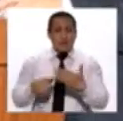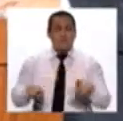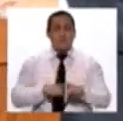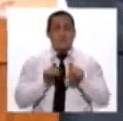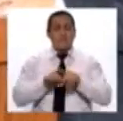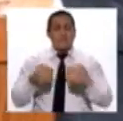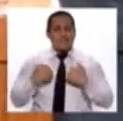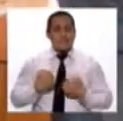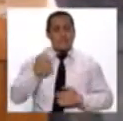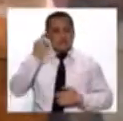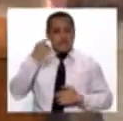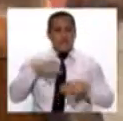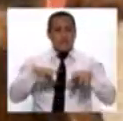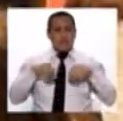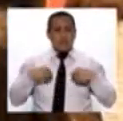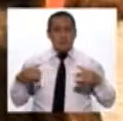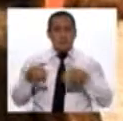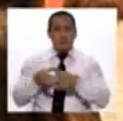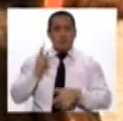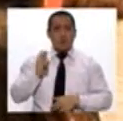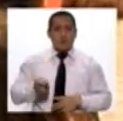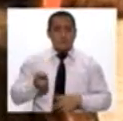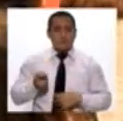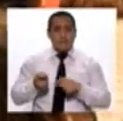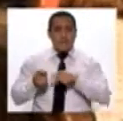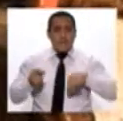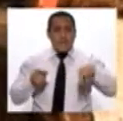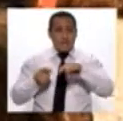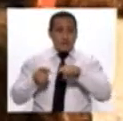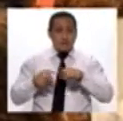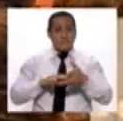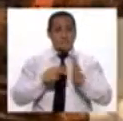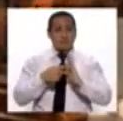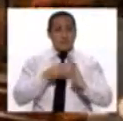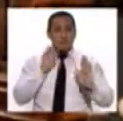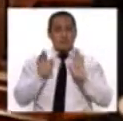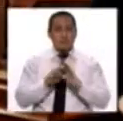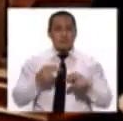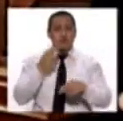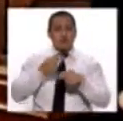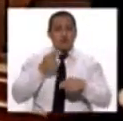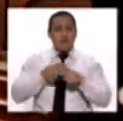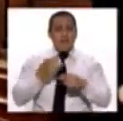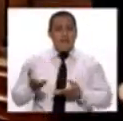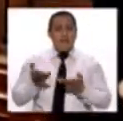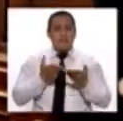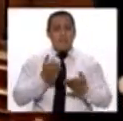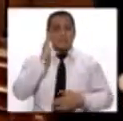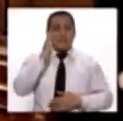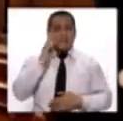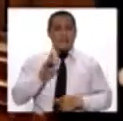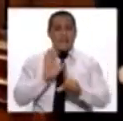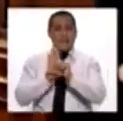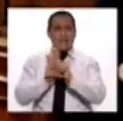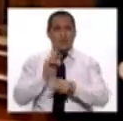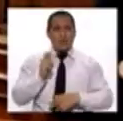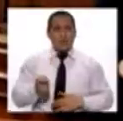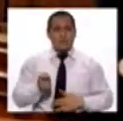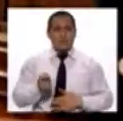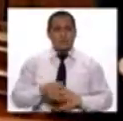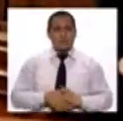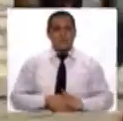tales tienen que ser considerados por los tribunales, los cuales son precisamente los llamados a aplicar las leyes.